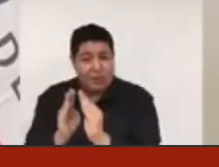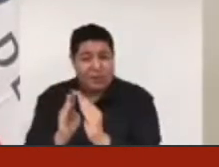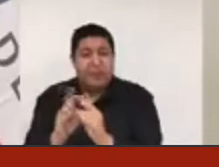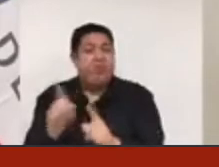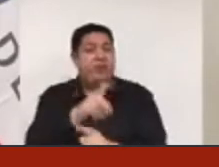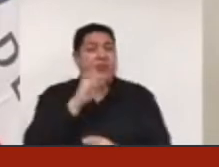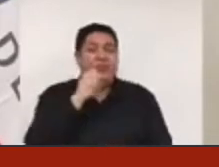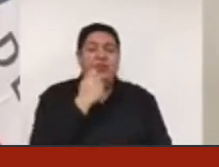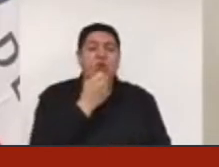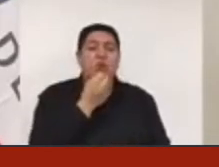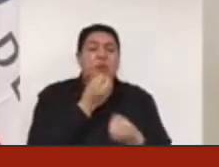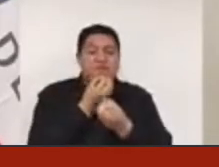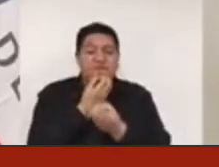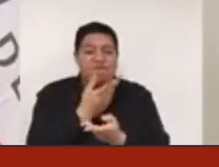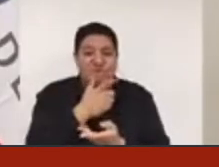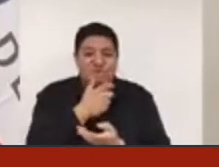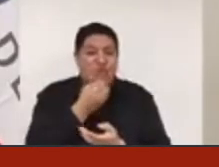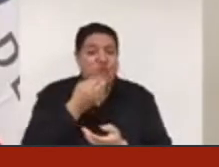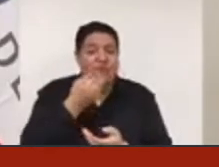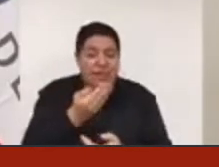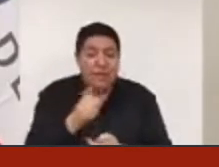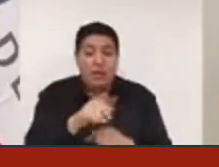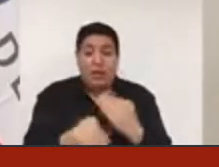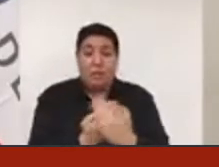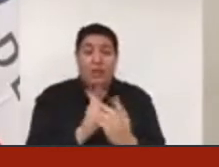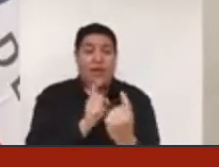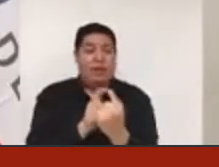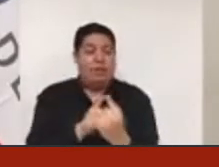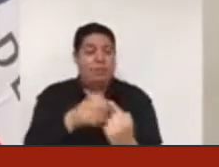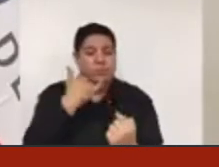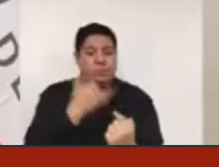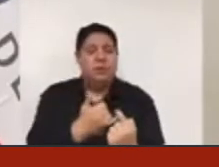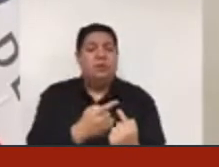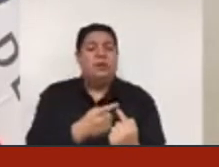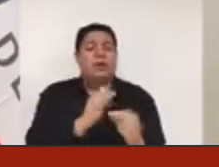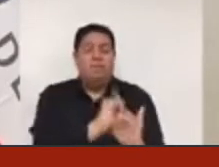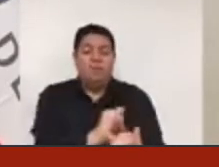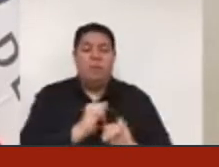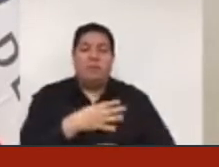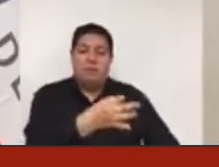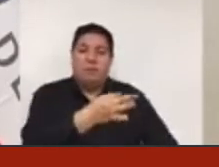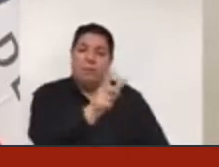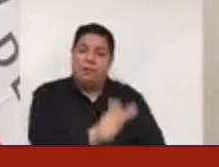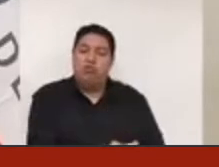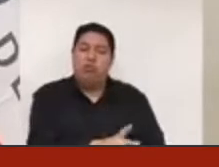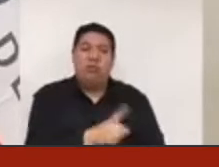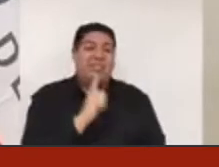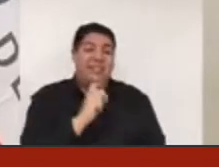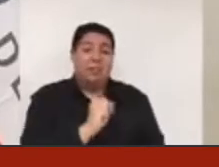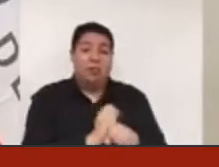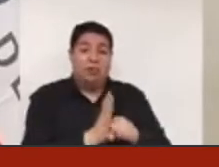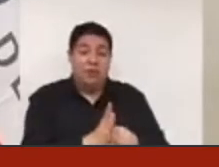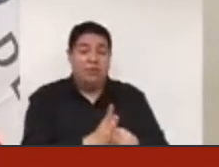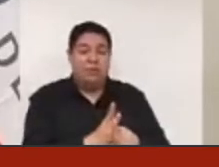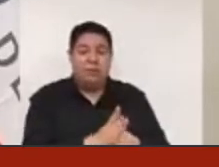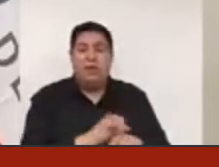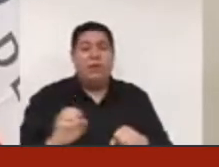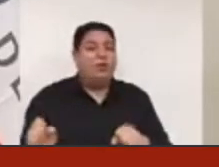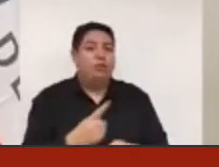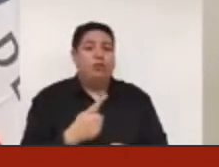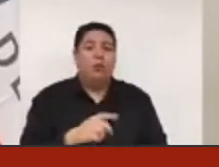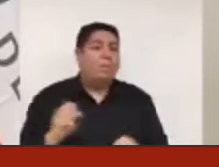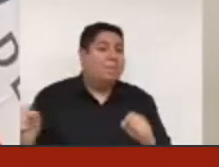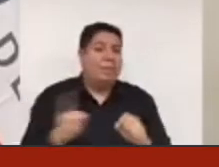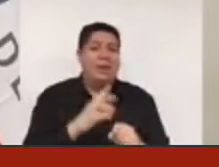una filtración en la mañana cuando nosotros tuvimos el contacto y tuvimos la información de que esta persona seropositiva nosotros obviamente primero nos